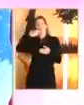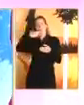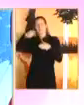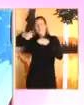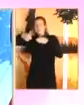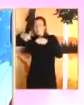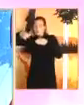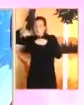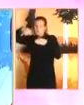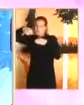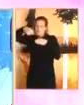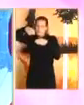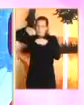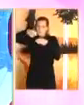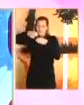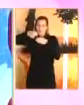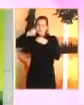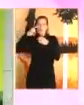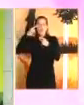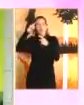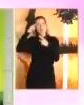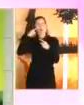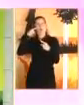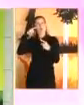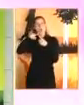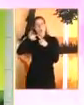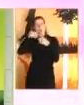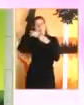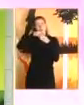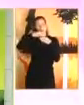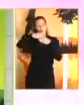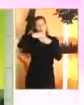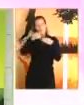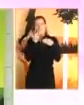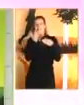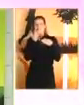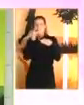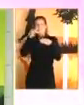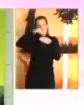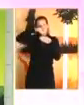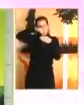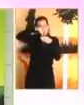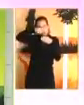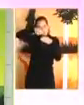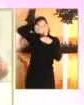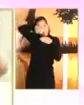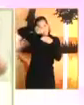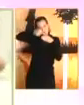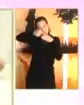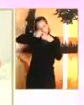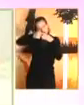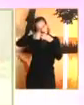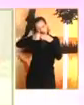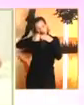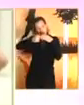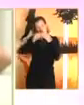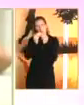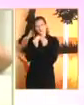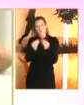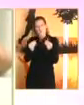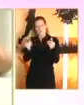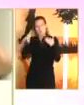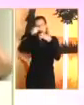por el lateral. Va, o sea, que toque el cristal. Que vaya, ¿verdad?, por el cristal, toma. Y lo vas echando. Yo te digo. Vale, tú dices hasta